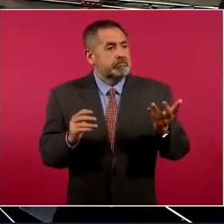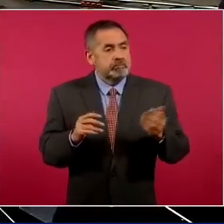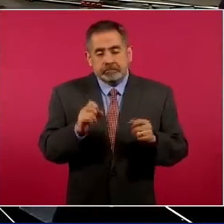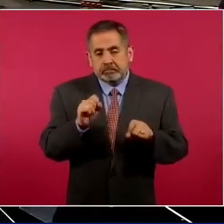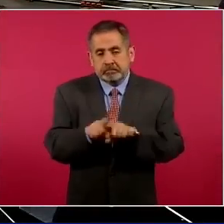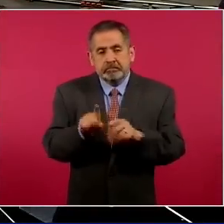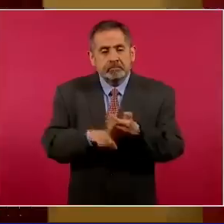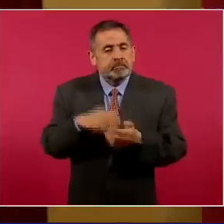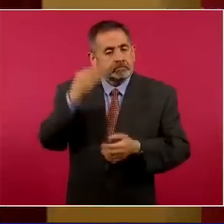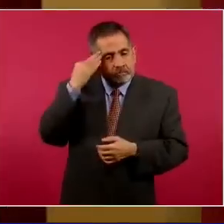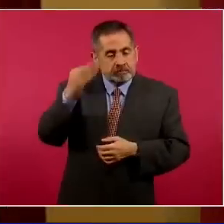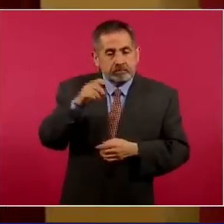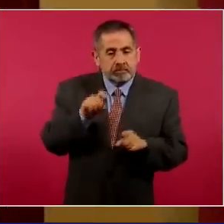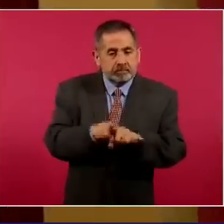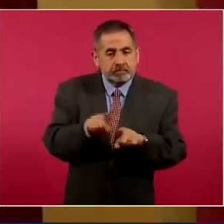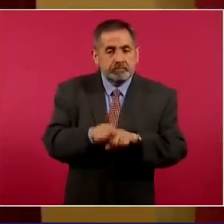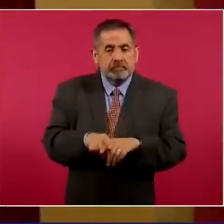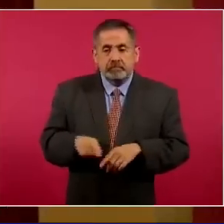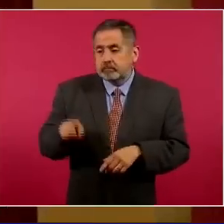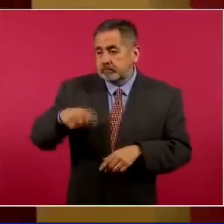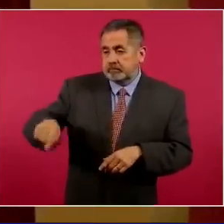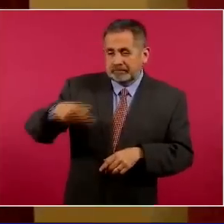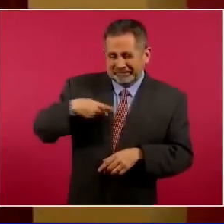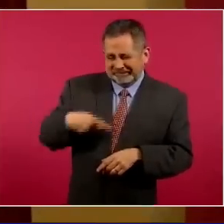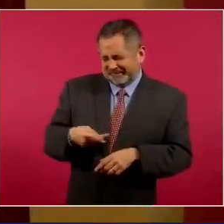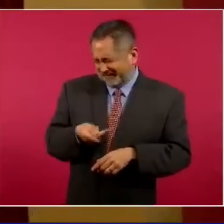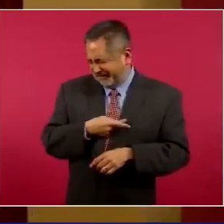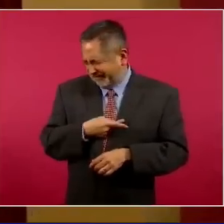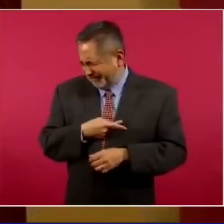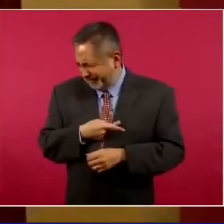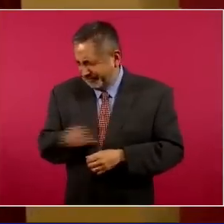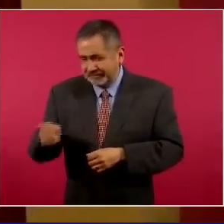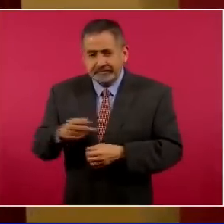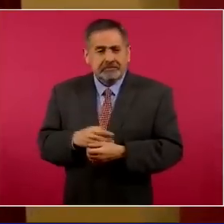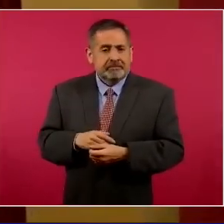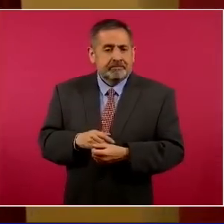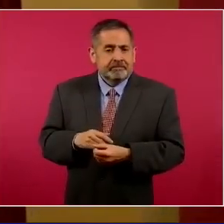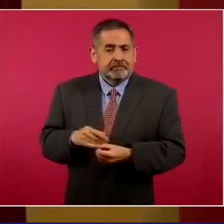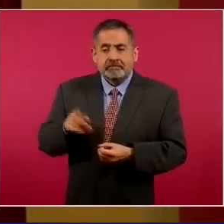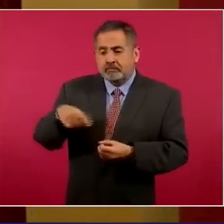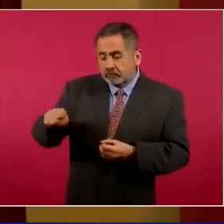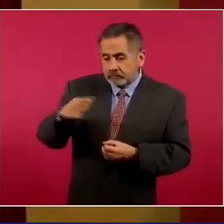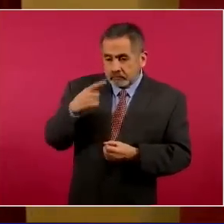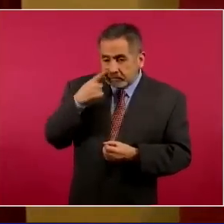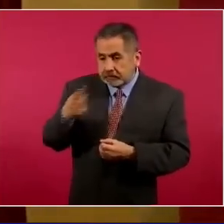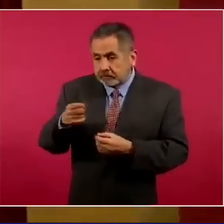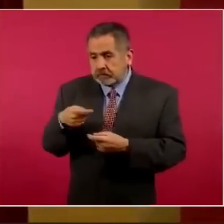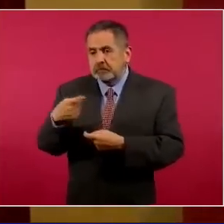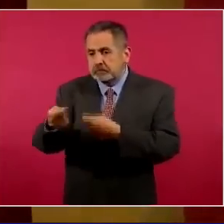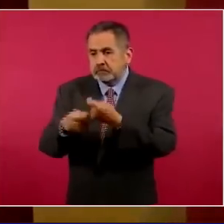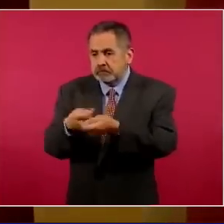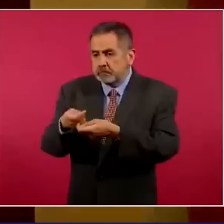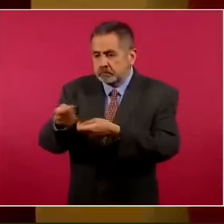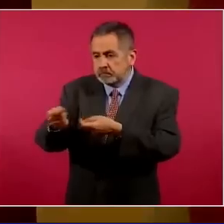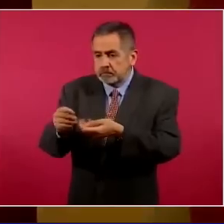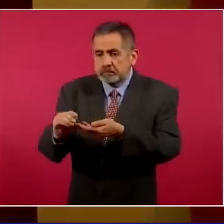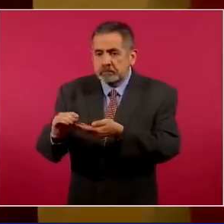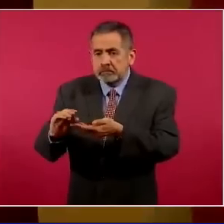Asimismo, en ese periodo, los más pobres fueron los únicos que vieron crecer sus ingresos,